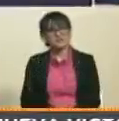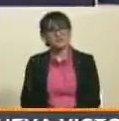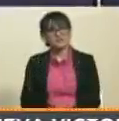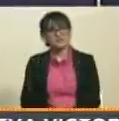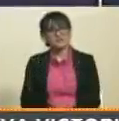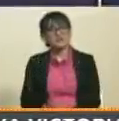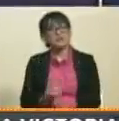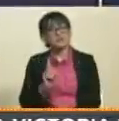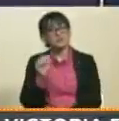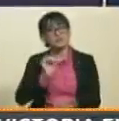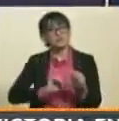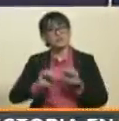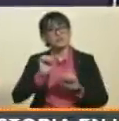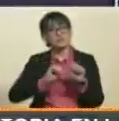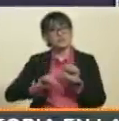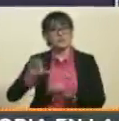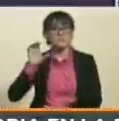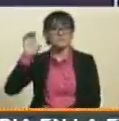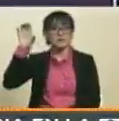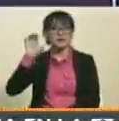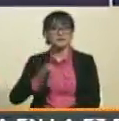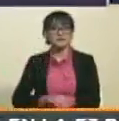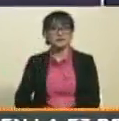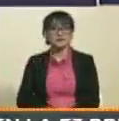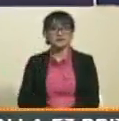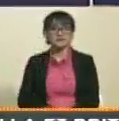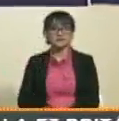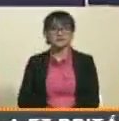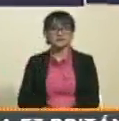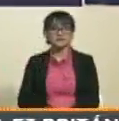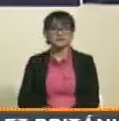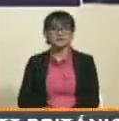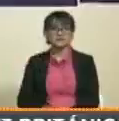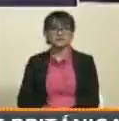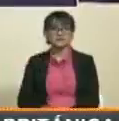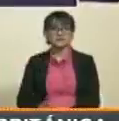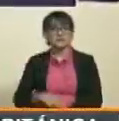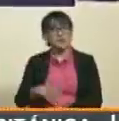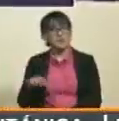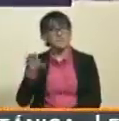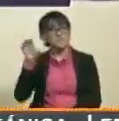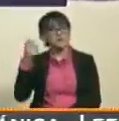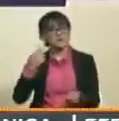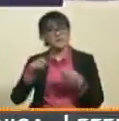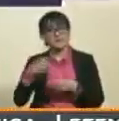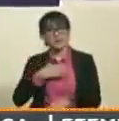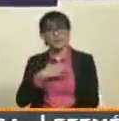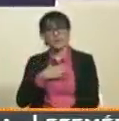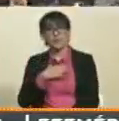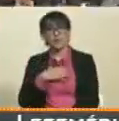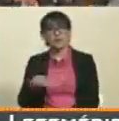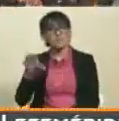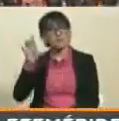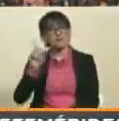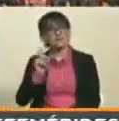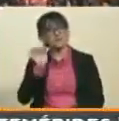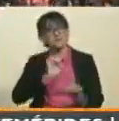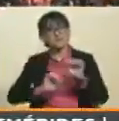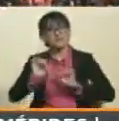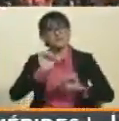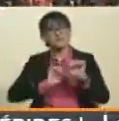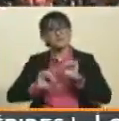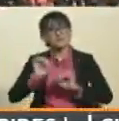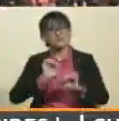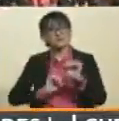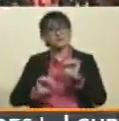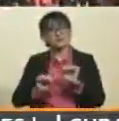Tenemos que defender nuestra patria. Porque la patria no se vende, la patria se defiende, y el